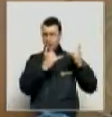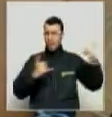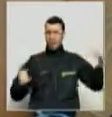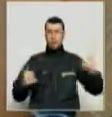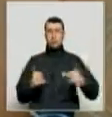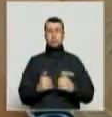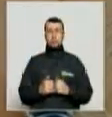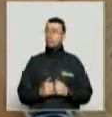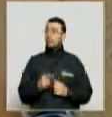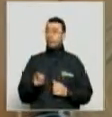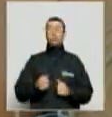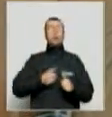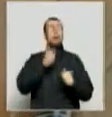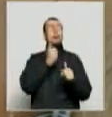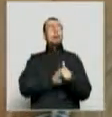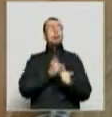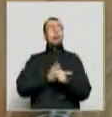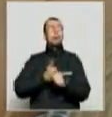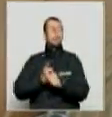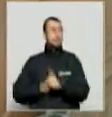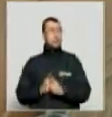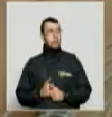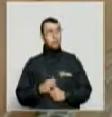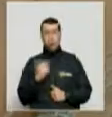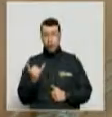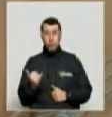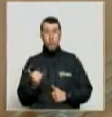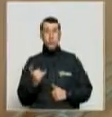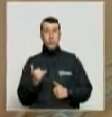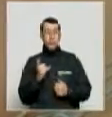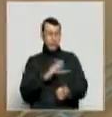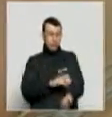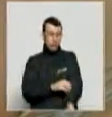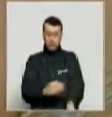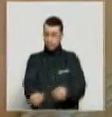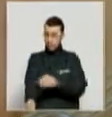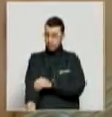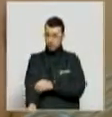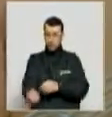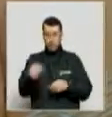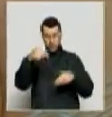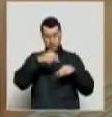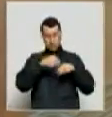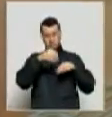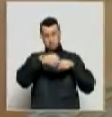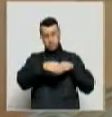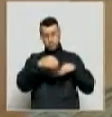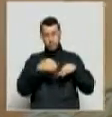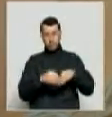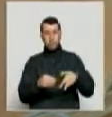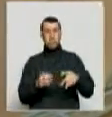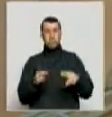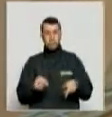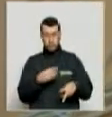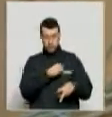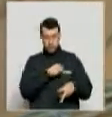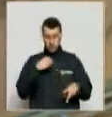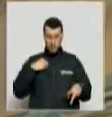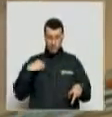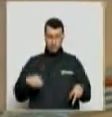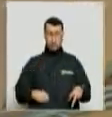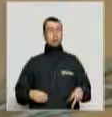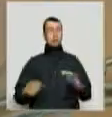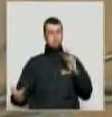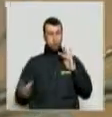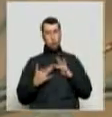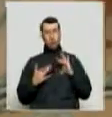cada electrodo que va tanto en las cuatro extremidades como en el pecho, pues debe ir conectado a uno de estos receptores de electricidad